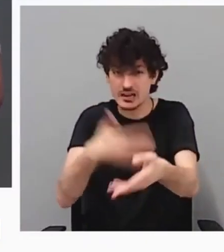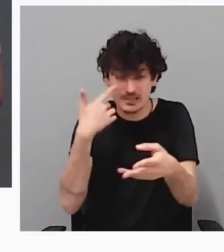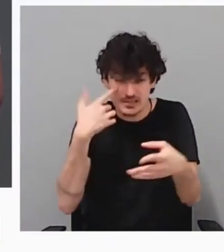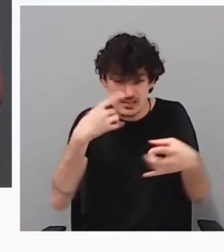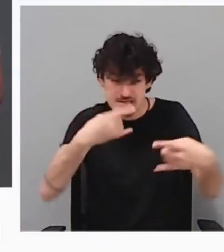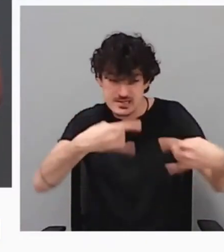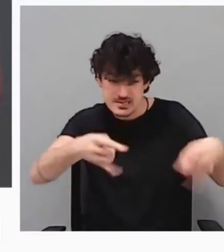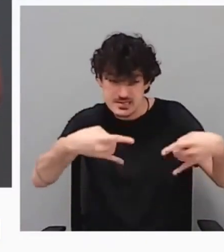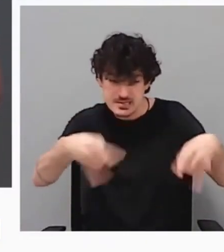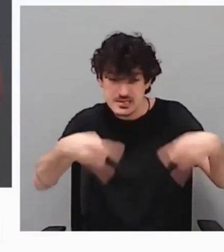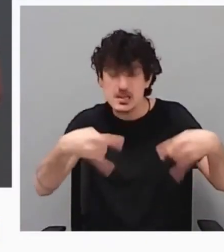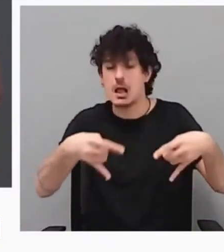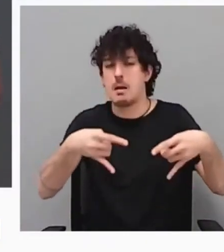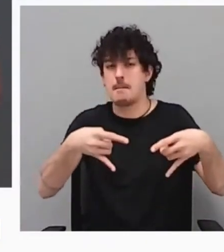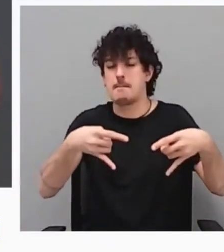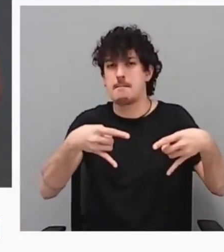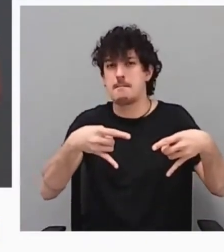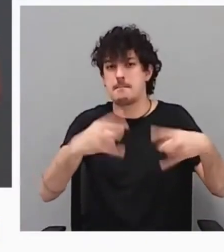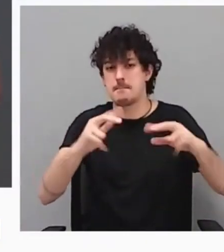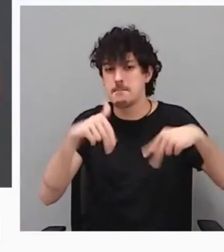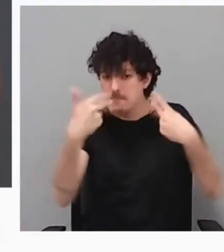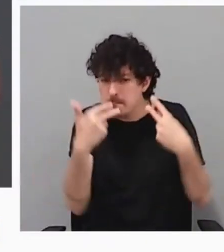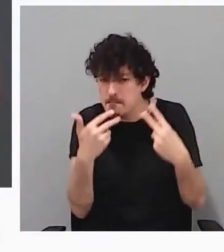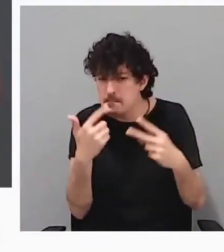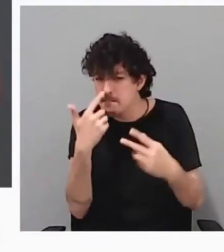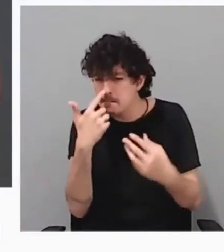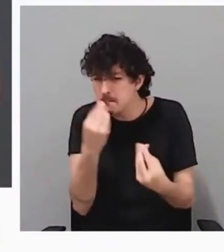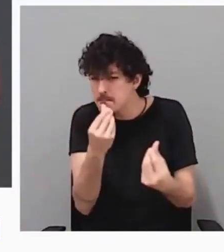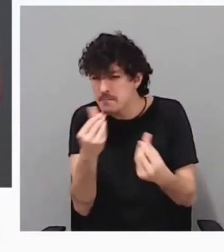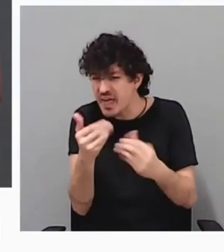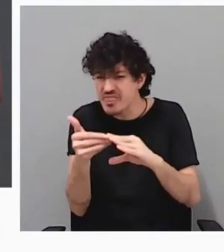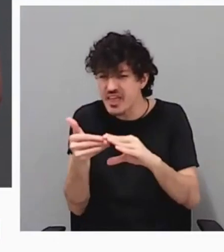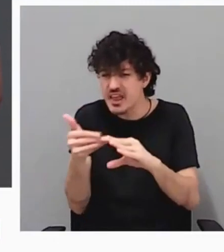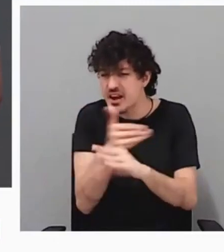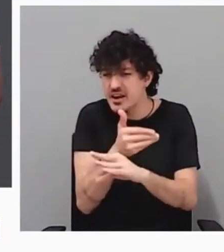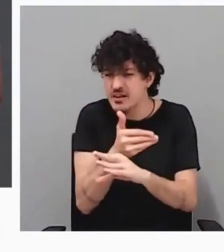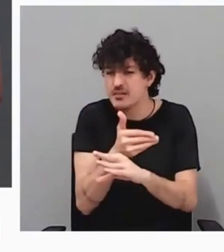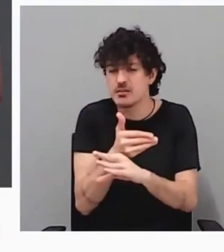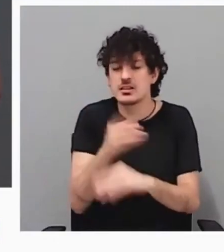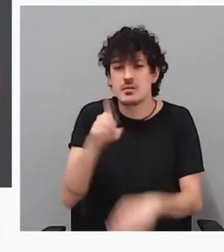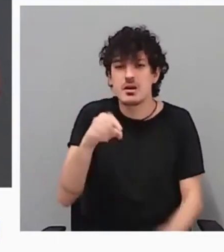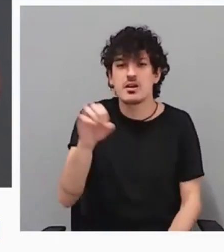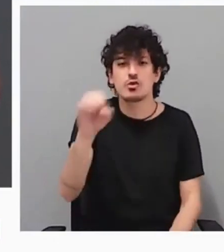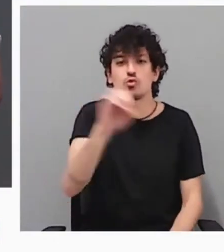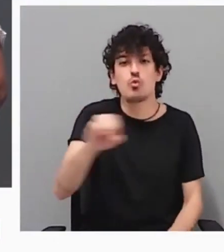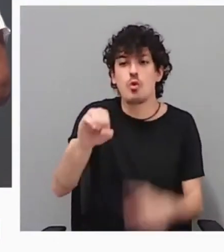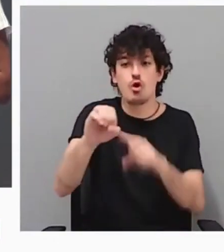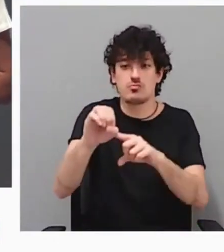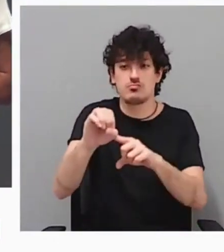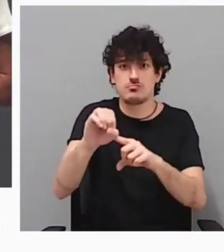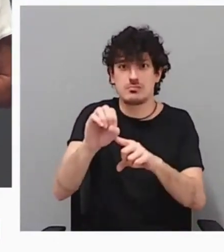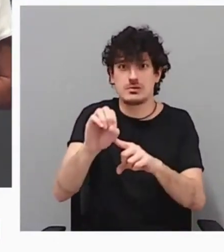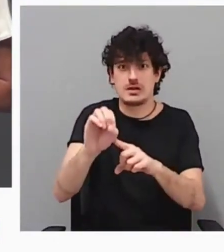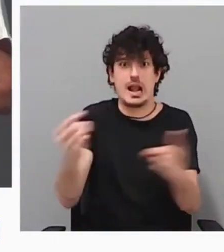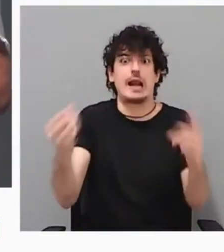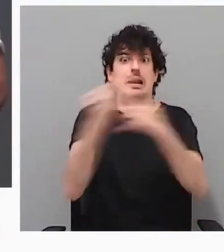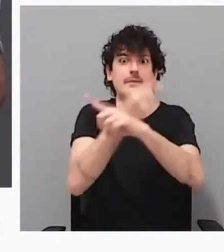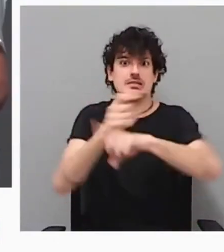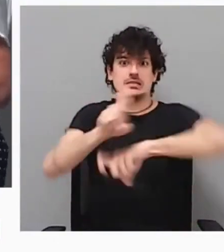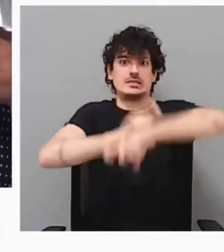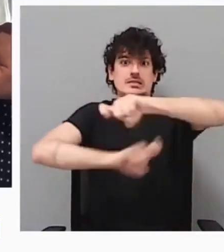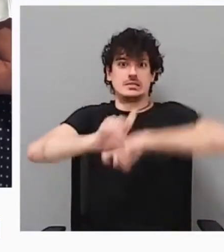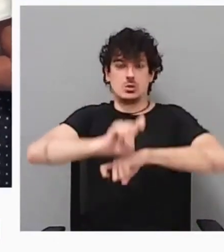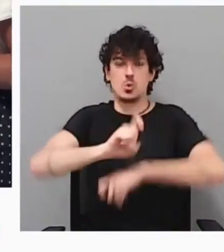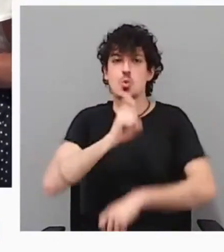pero también mejor entendimiento de cómo se puede revertir un tumor. Los comunicadores siempre preguntamos por plazos. A